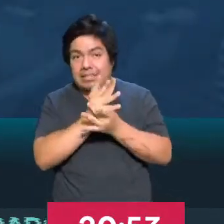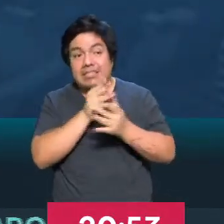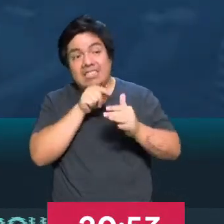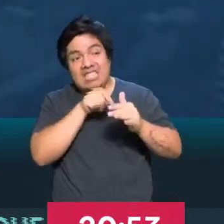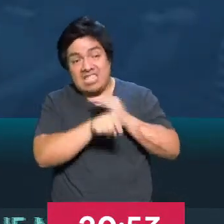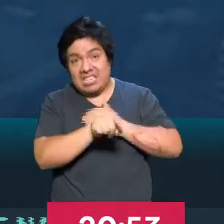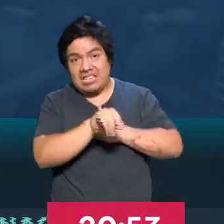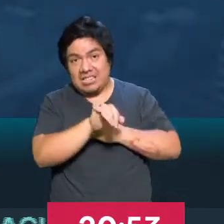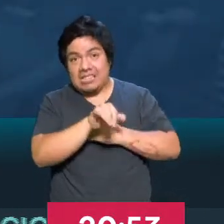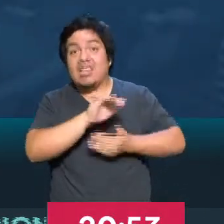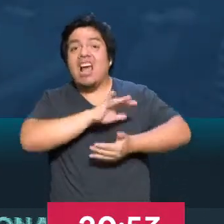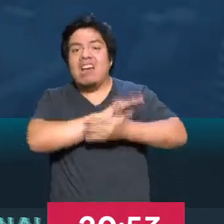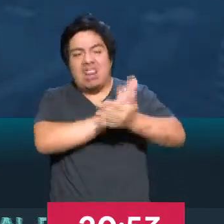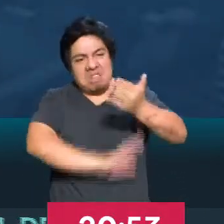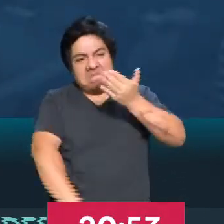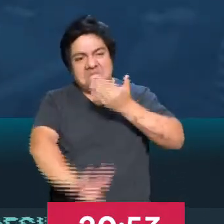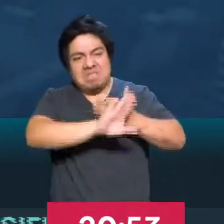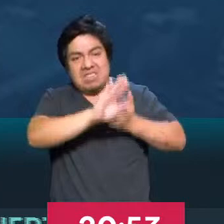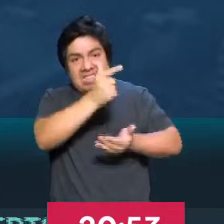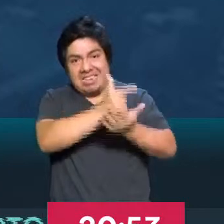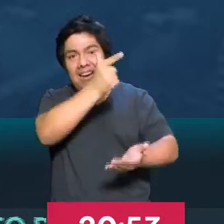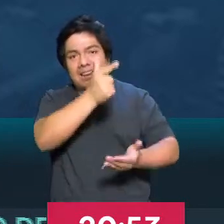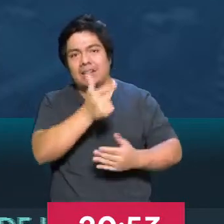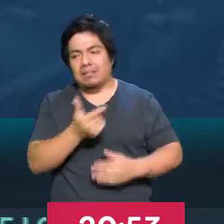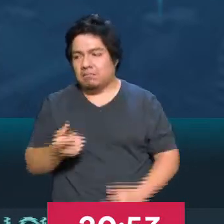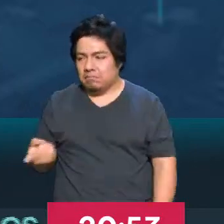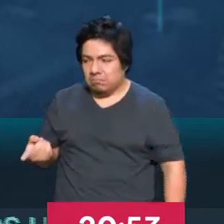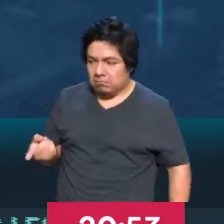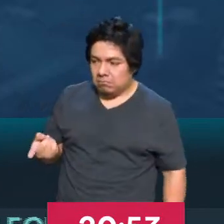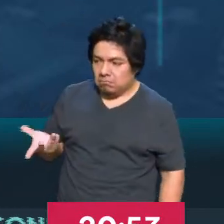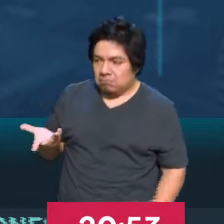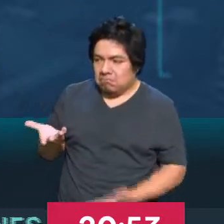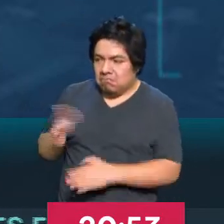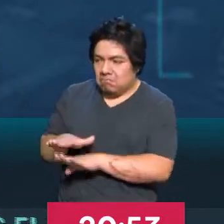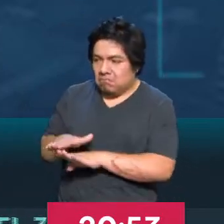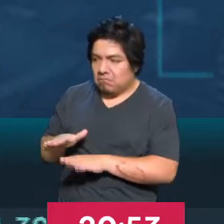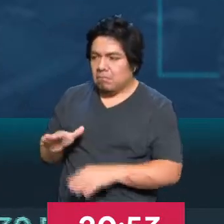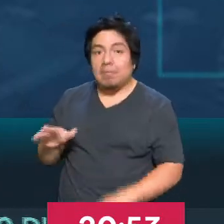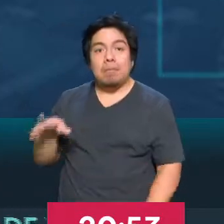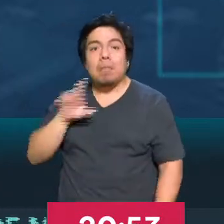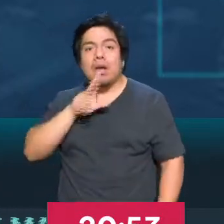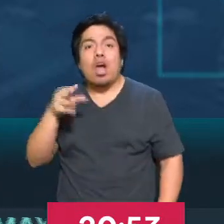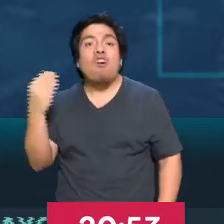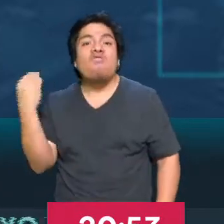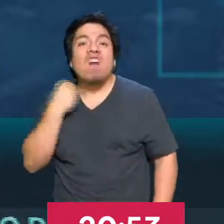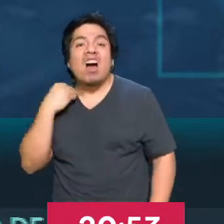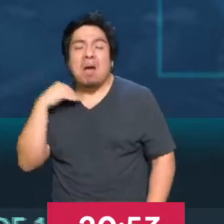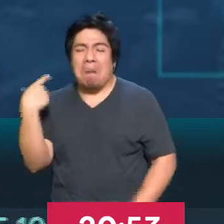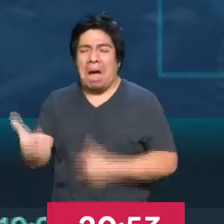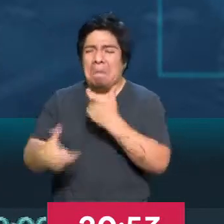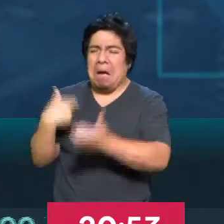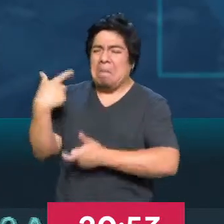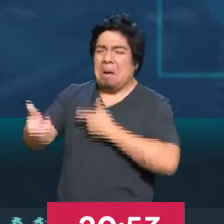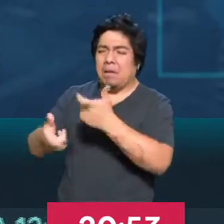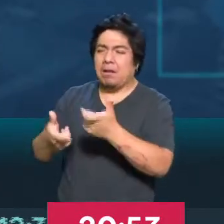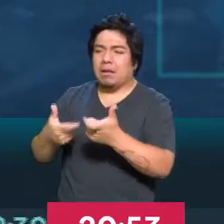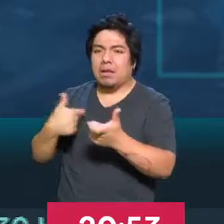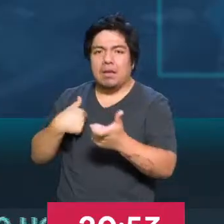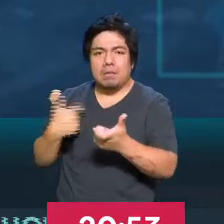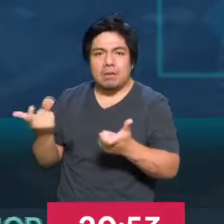contra. ¿Y cómo es posible que sigan prefiriendo pagar abogados antes que darme lo que me